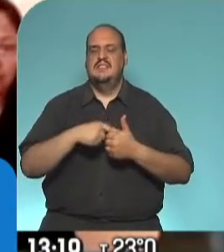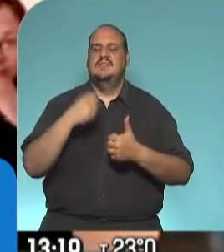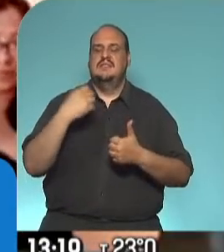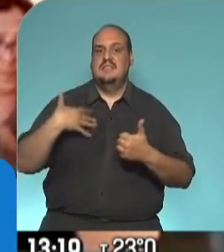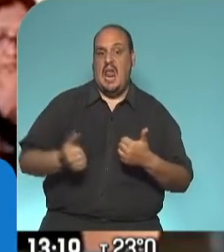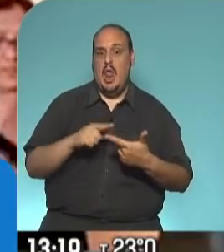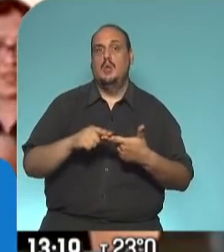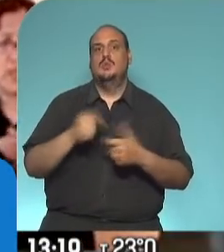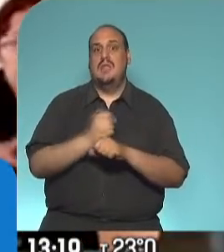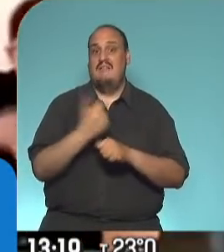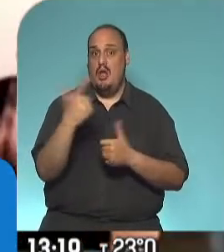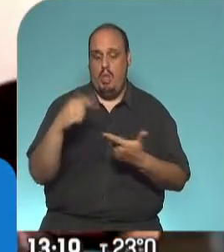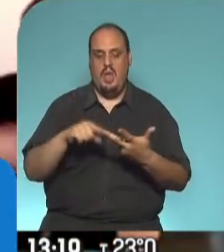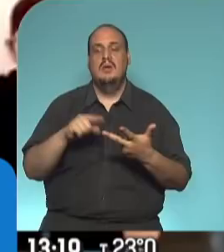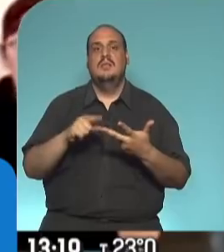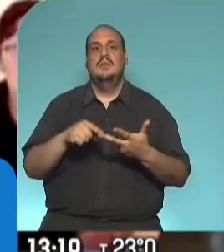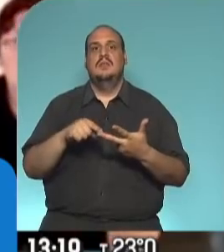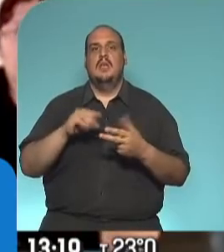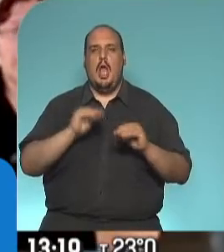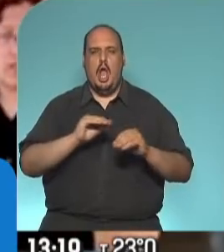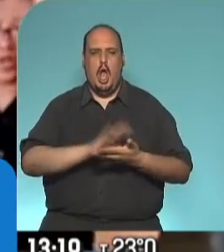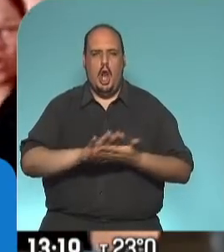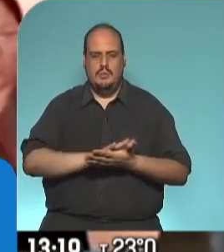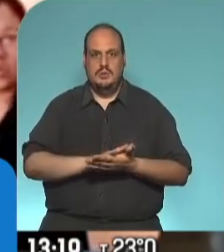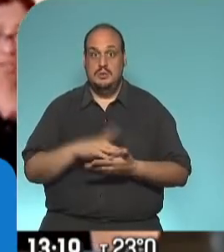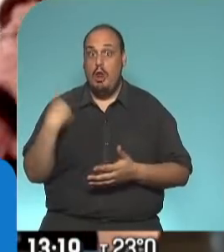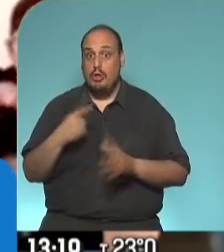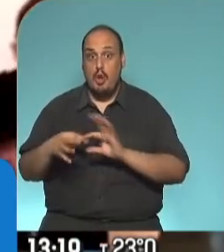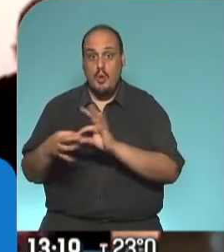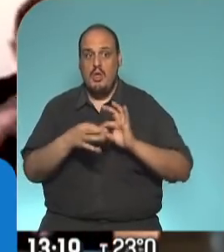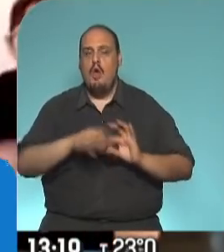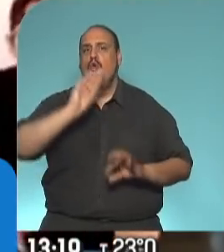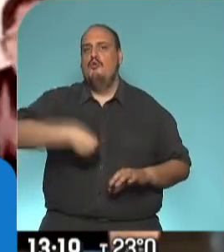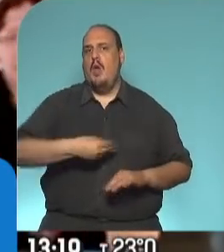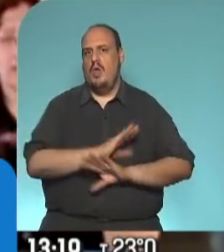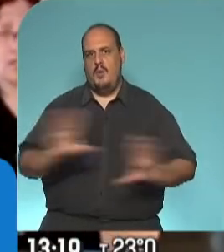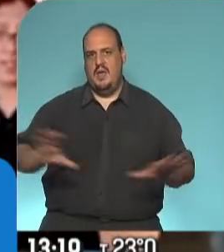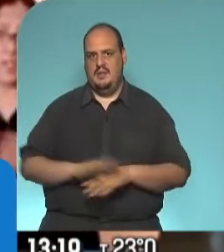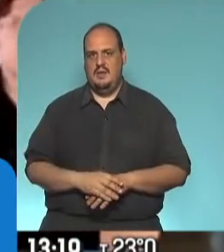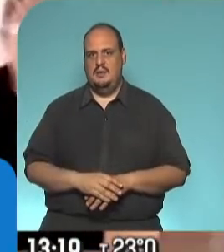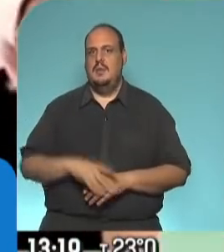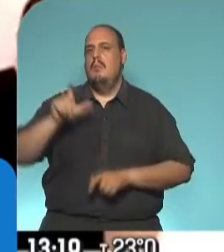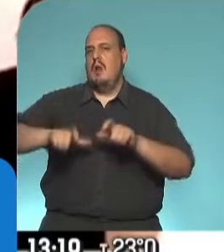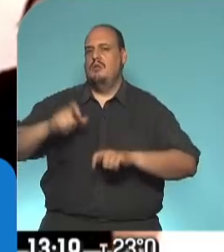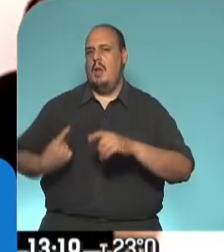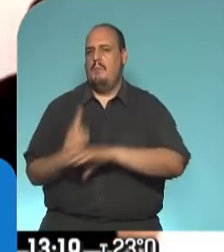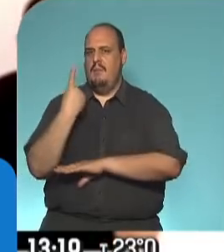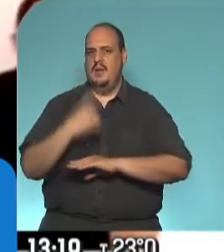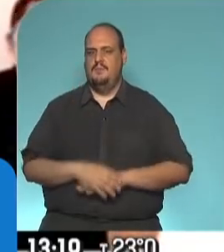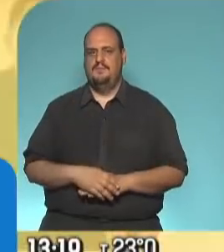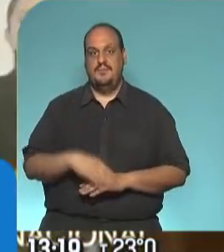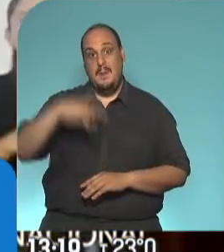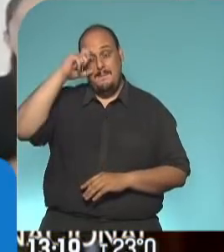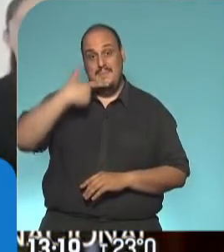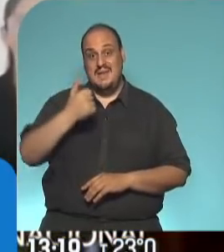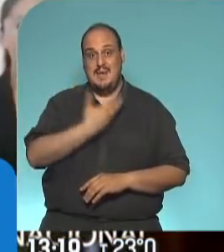y corrupción. Unidos podemos decir, ya basta de fraude. La gente está primero. Carlos Mesa,